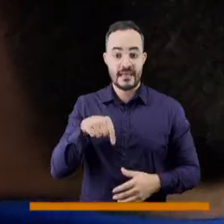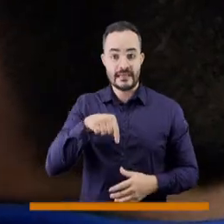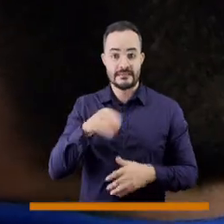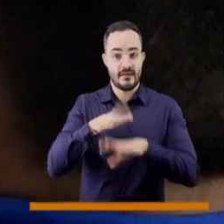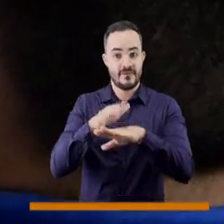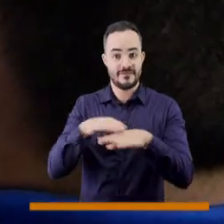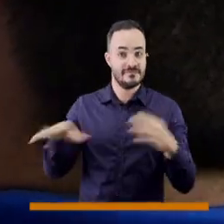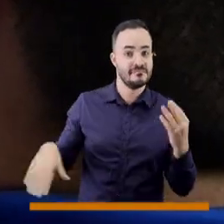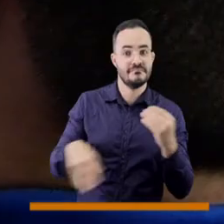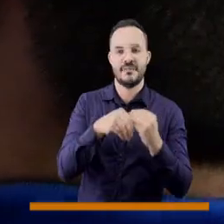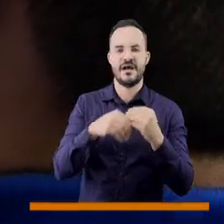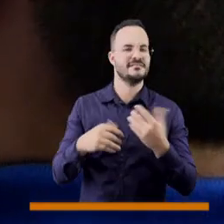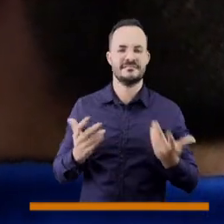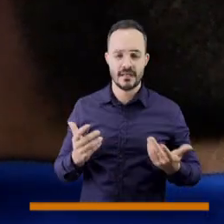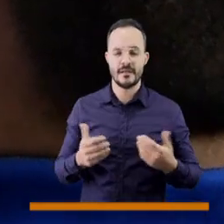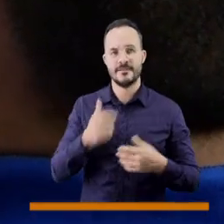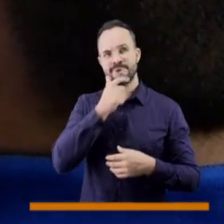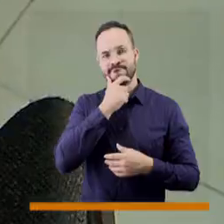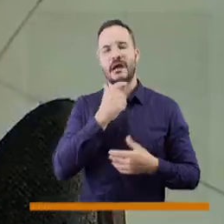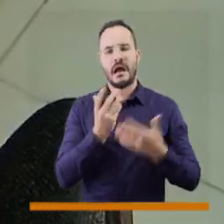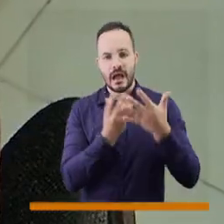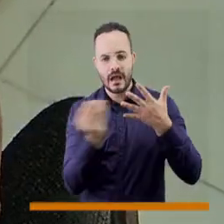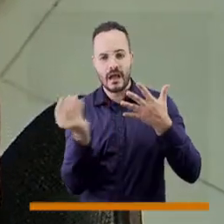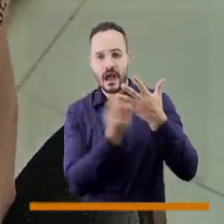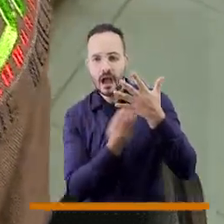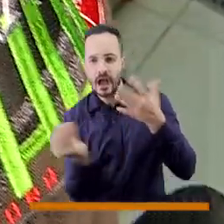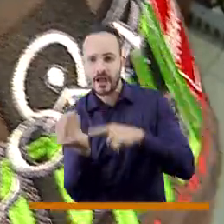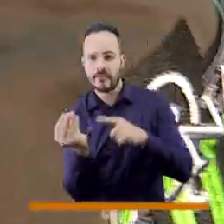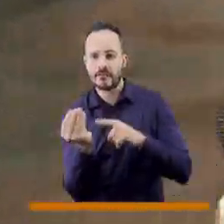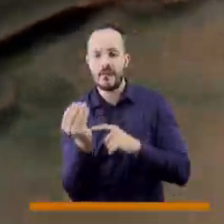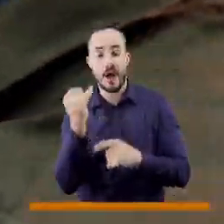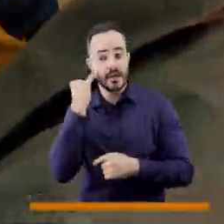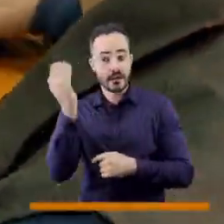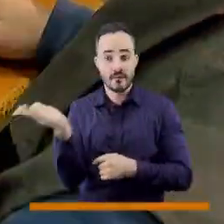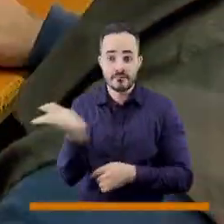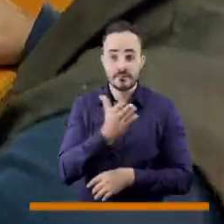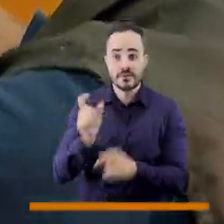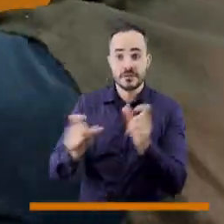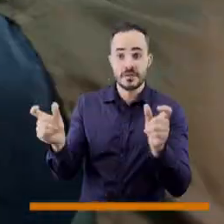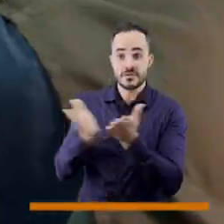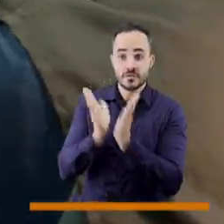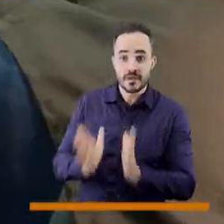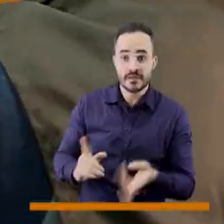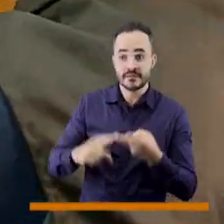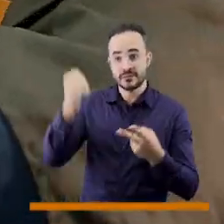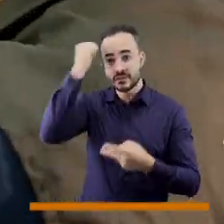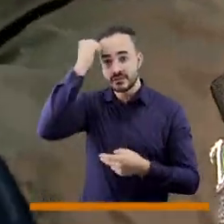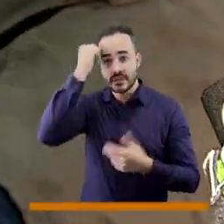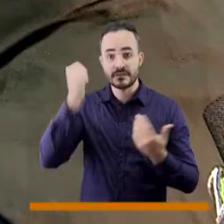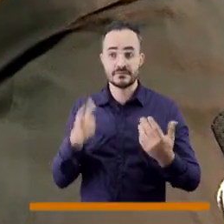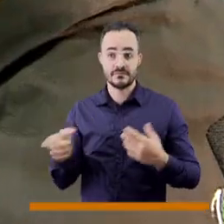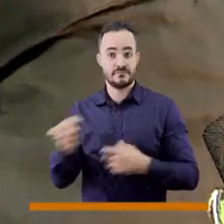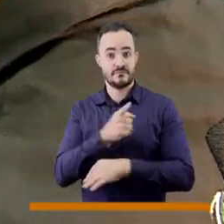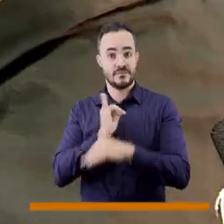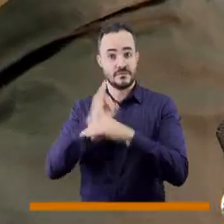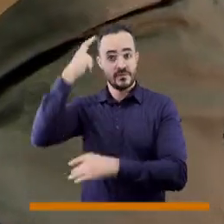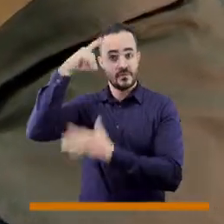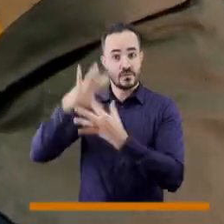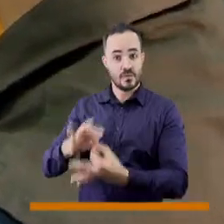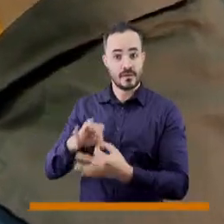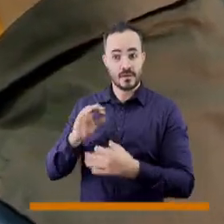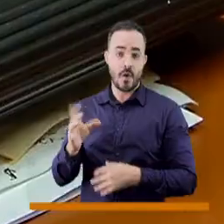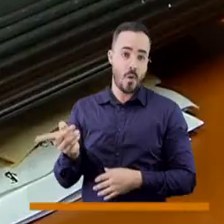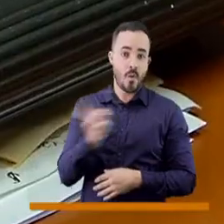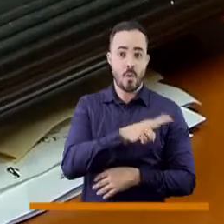nueva participación que se suma en este premio, y es que abrimos la participación a estudiantes y docentes de instituciones